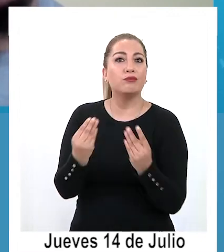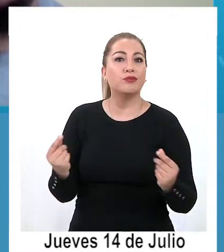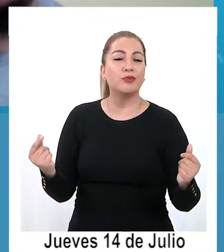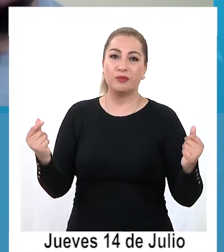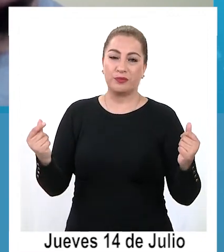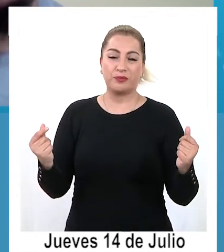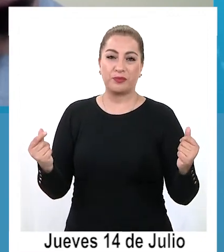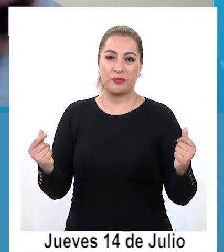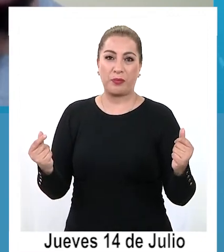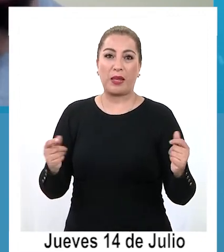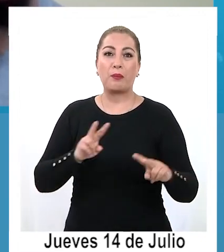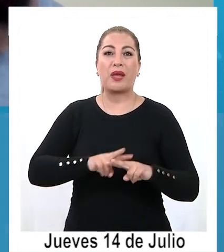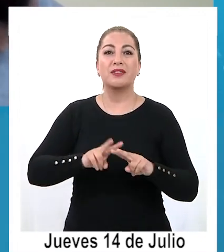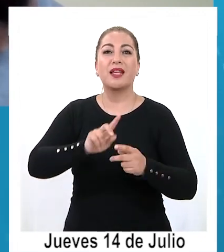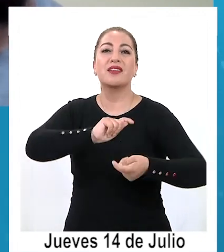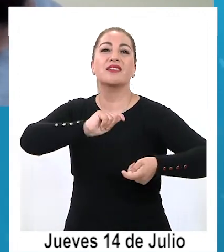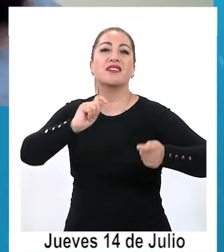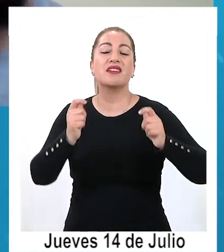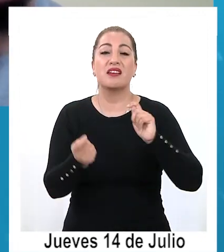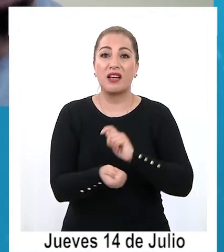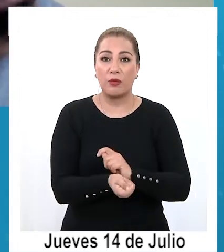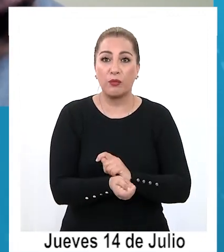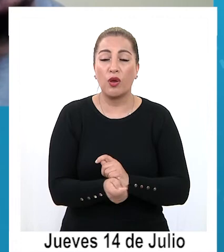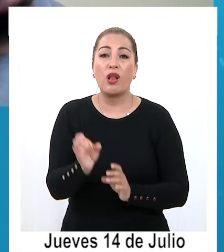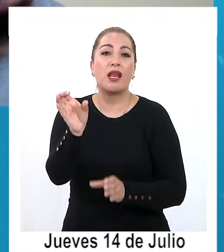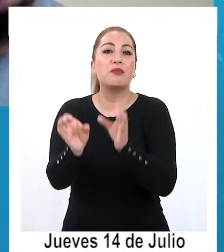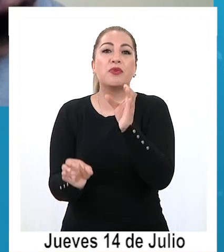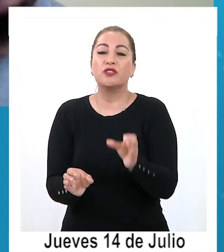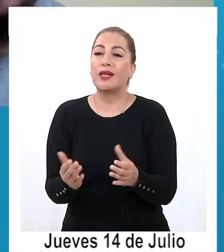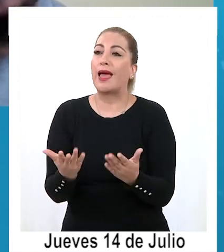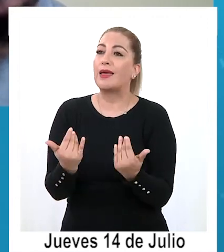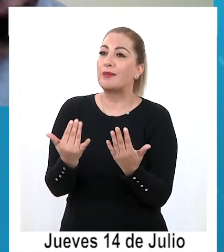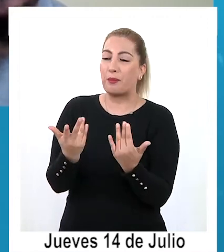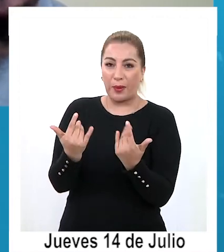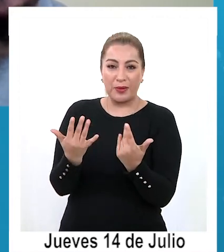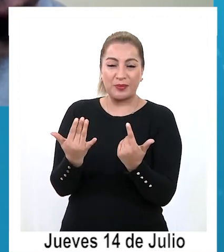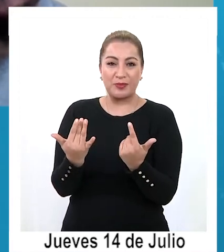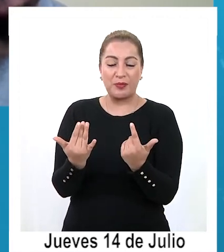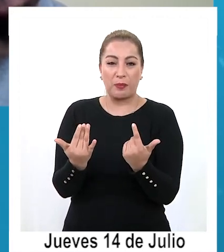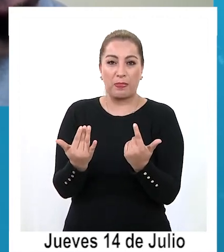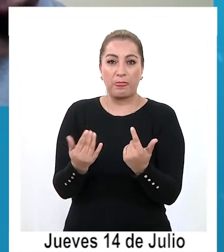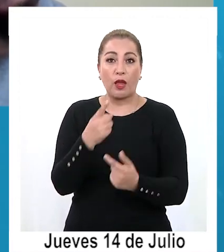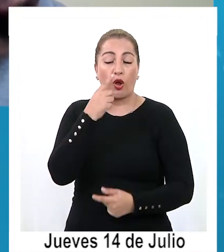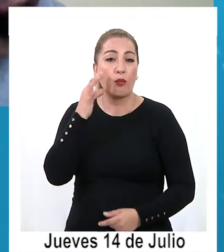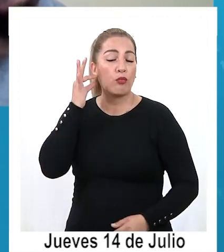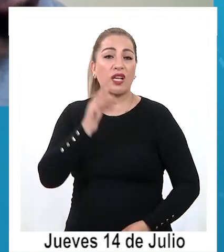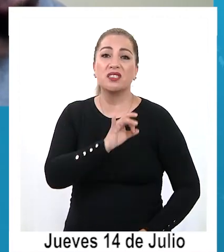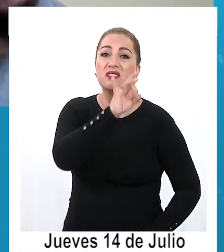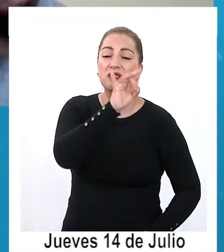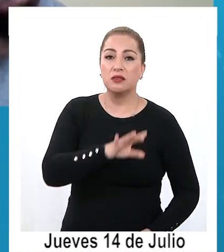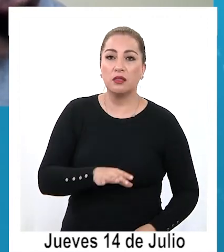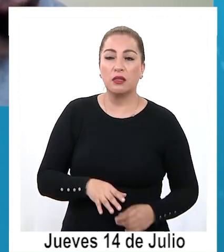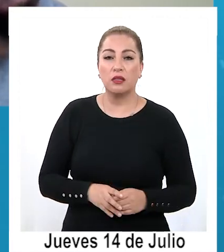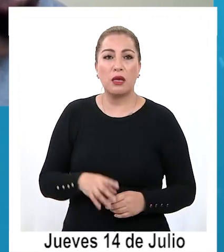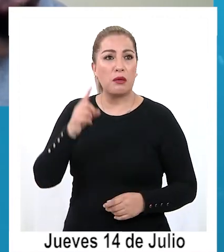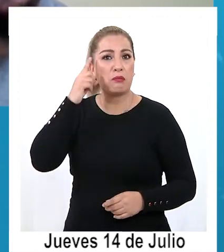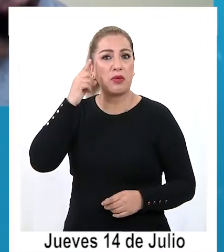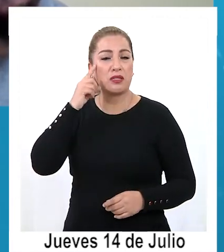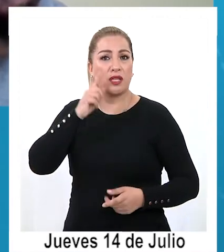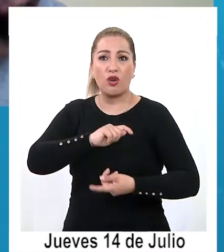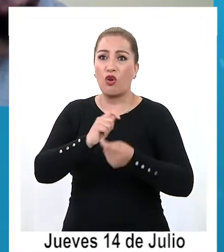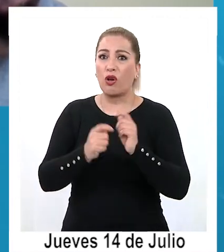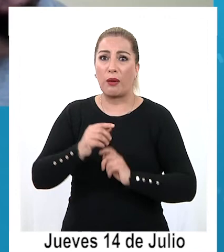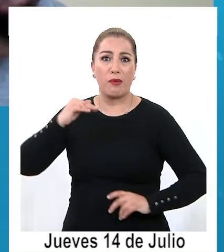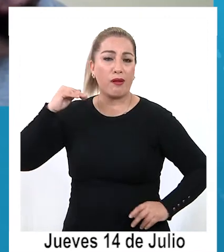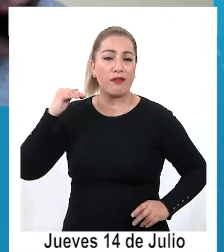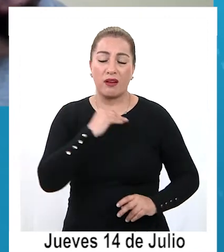ser tan radicales como se espera, sino que van a ser los cambios que la gente espera, porque la chilena o el chino promedio no espera que los cambios sean radicales.